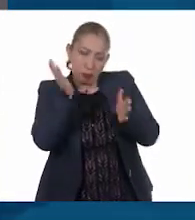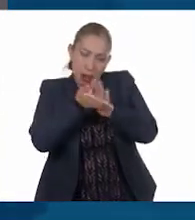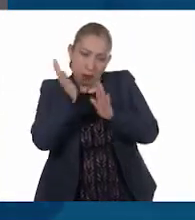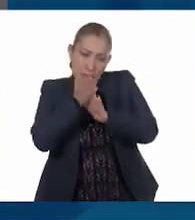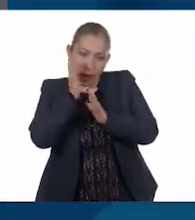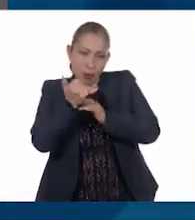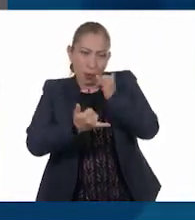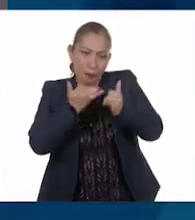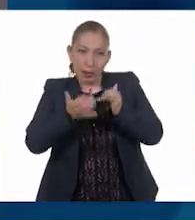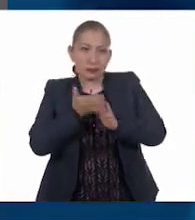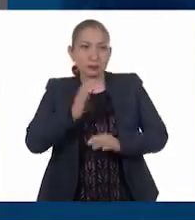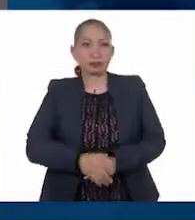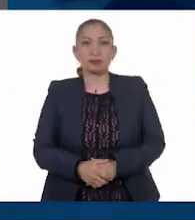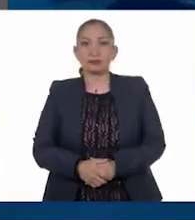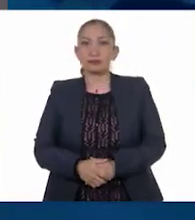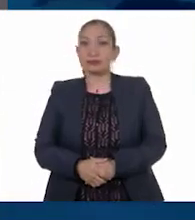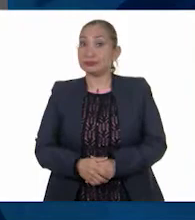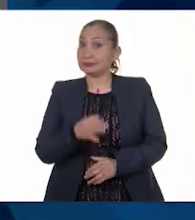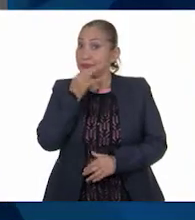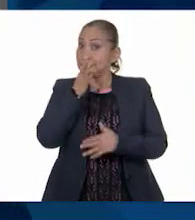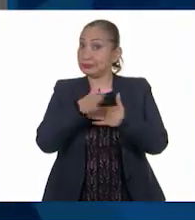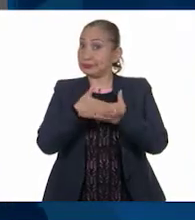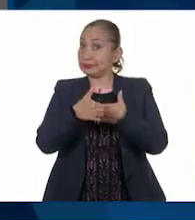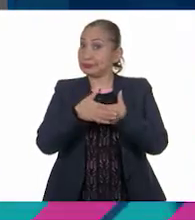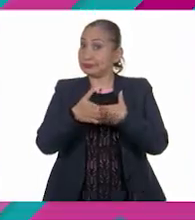jugar. Vamos, vamos.